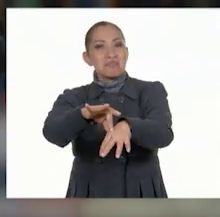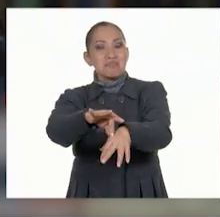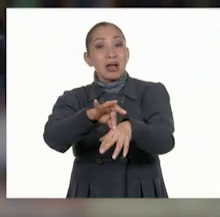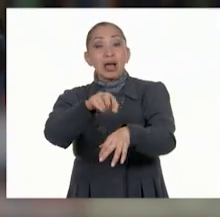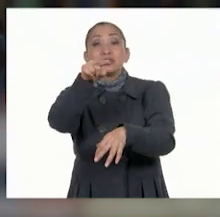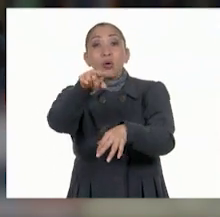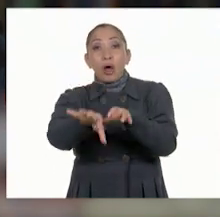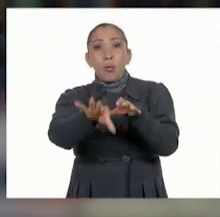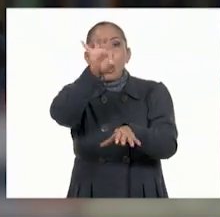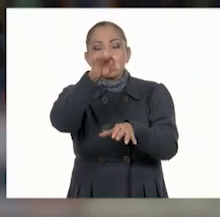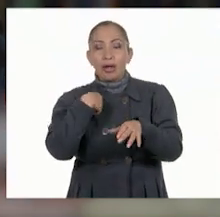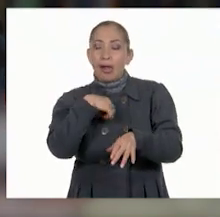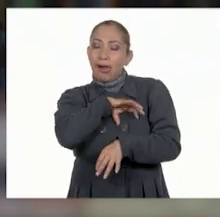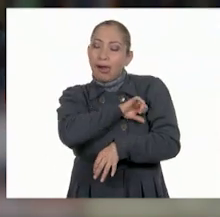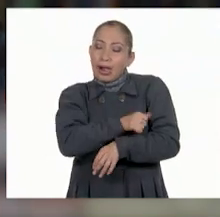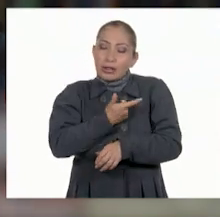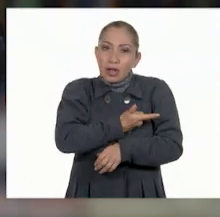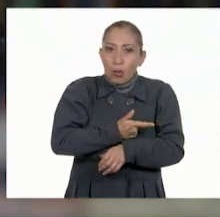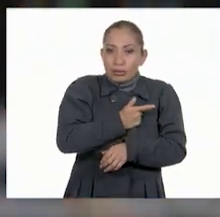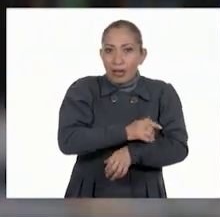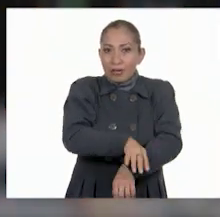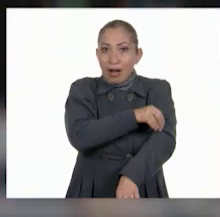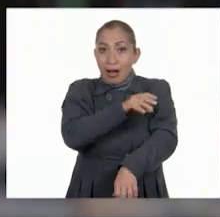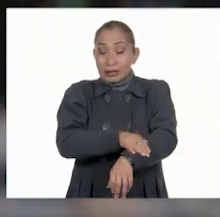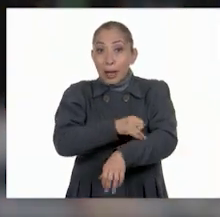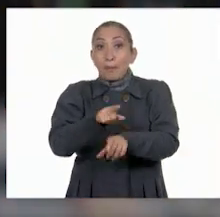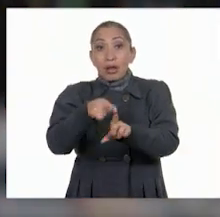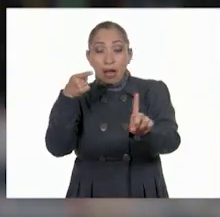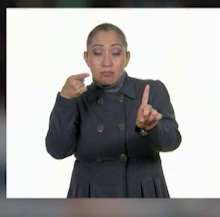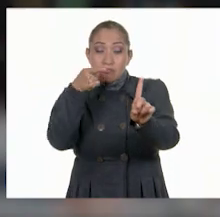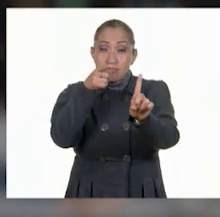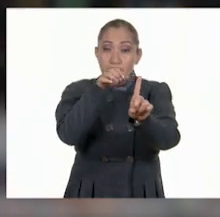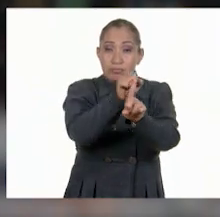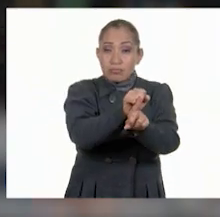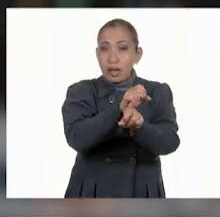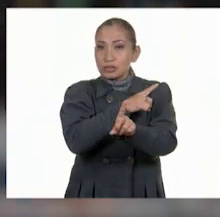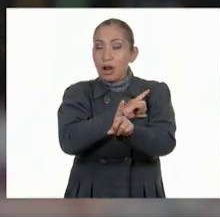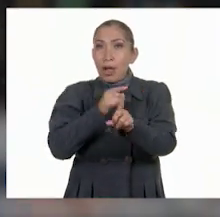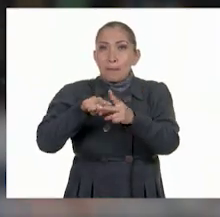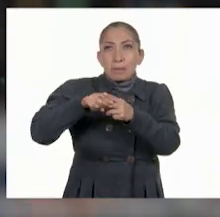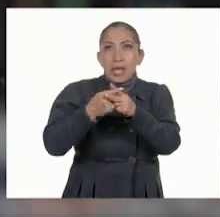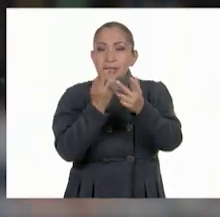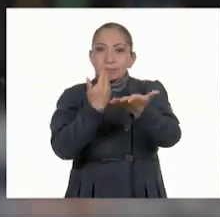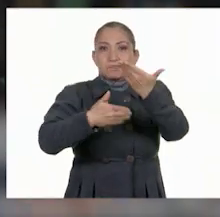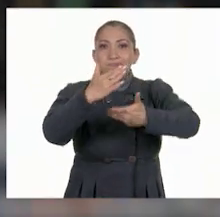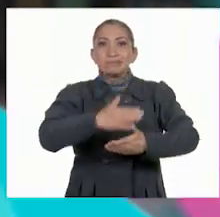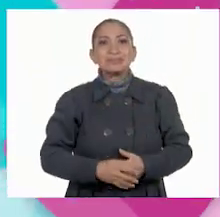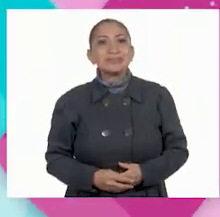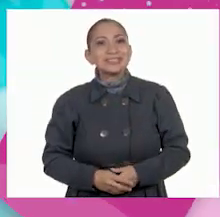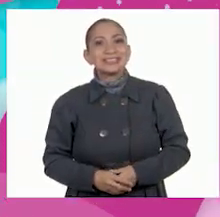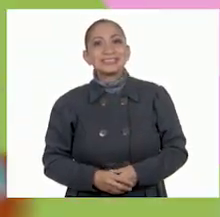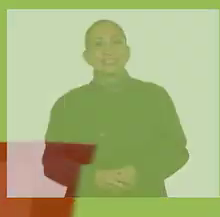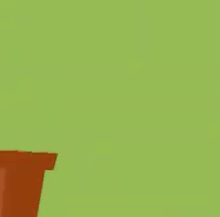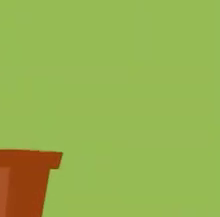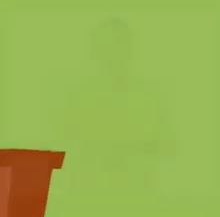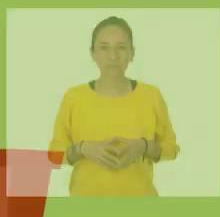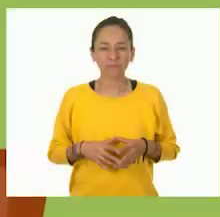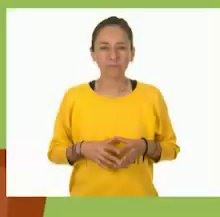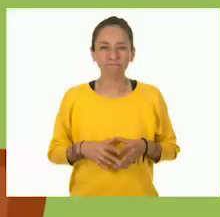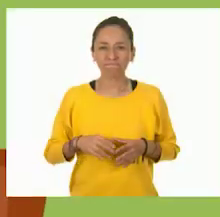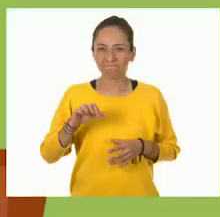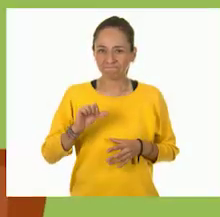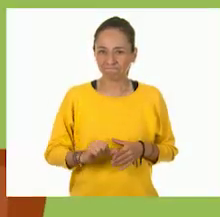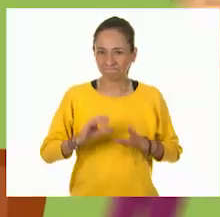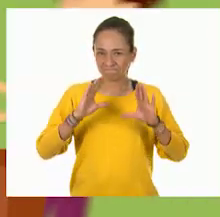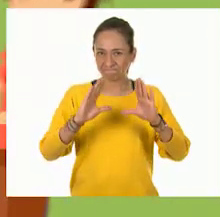que te gusta y trabaja con todo tu corazón y energía, porque alcanzar una meta es solo la punta del iceberg. Te